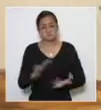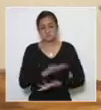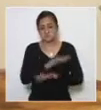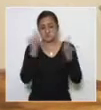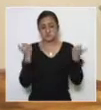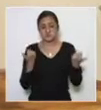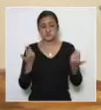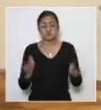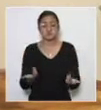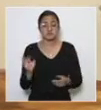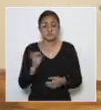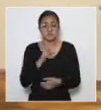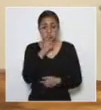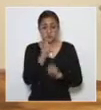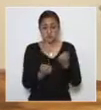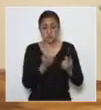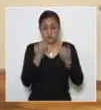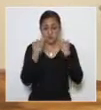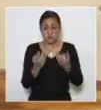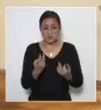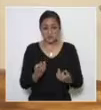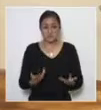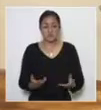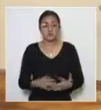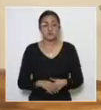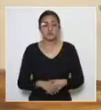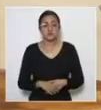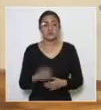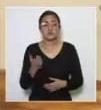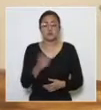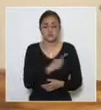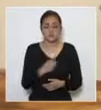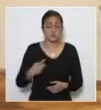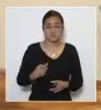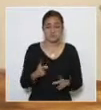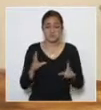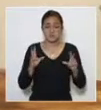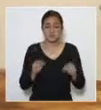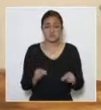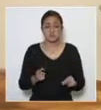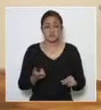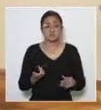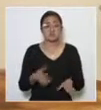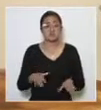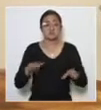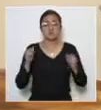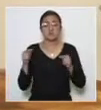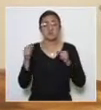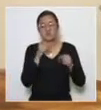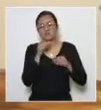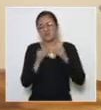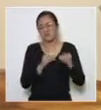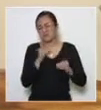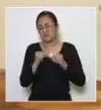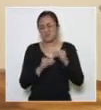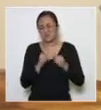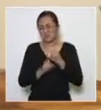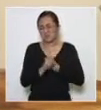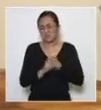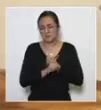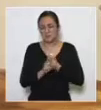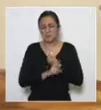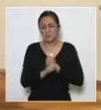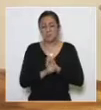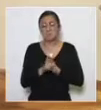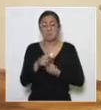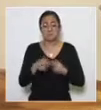es lo que refieren testigos, ¿verdad? Que se llegó a cobrar una deuda y se hicieron de palabras